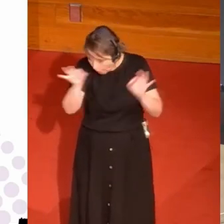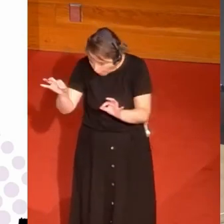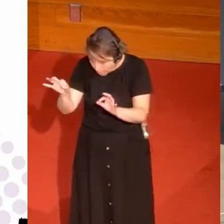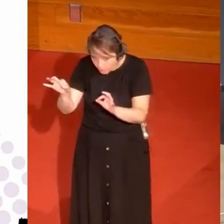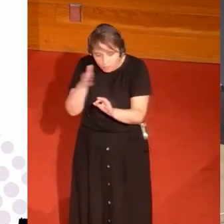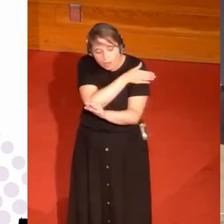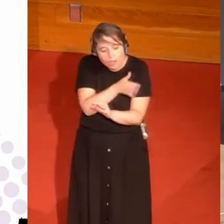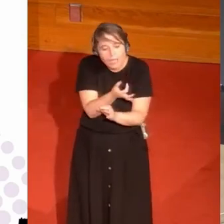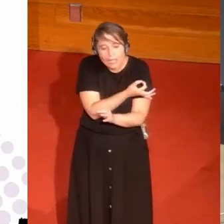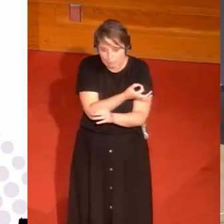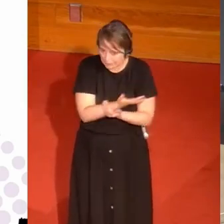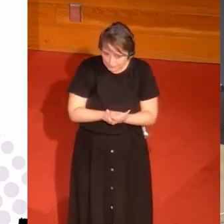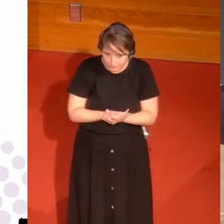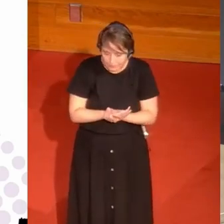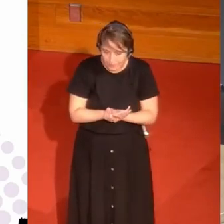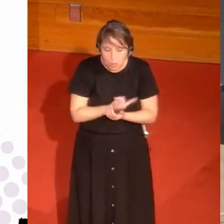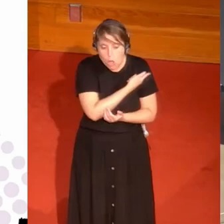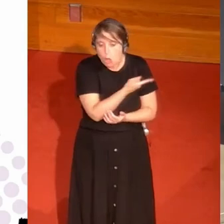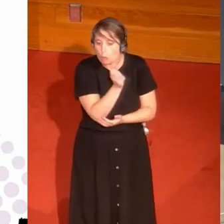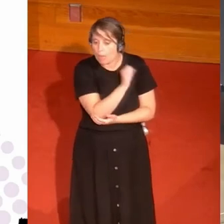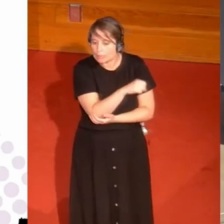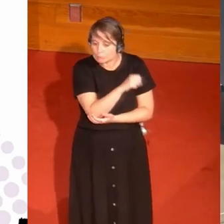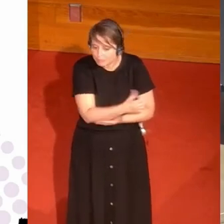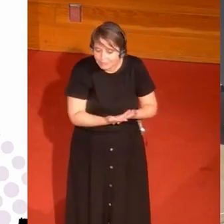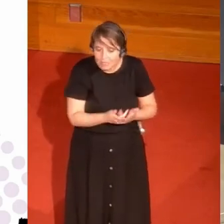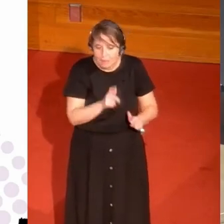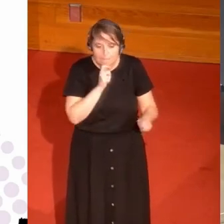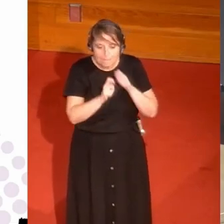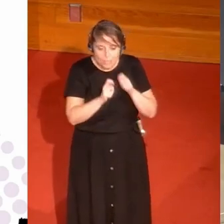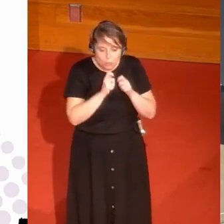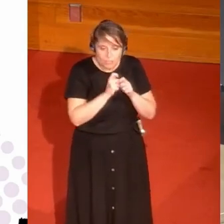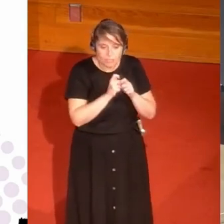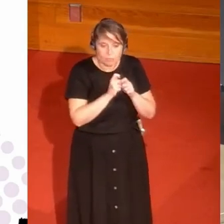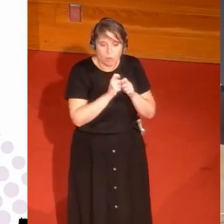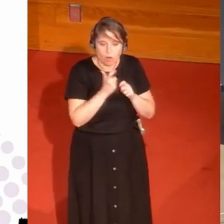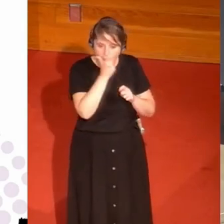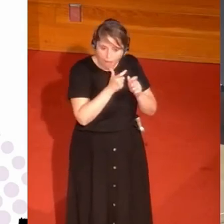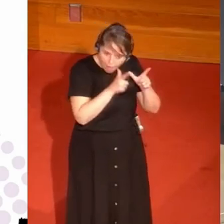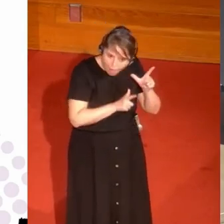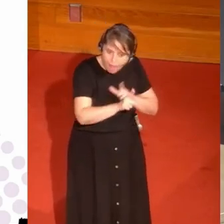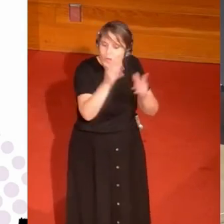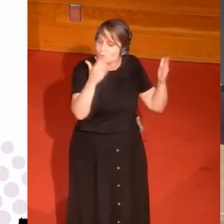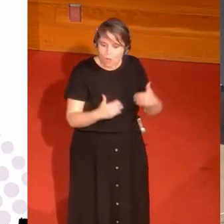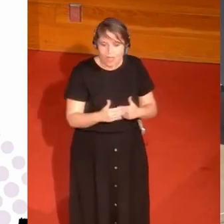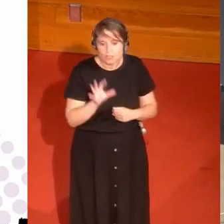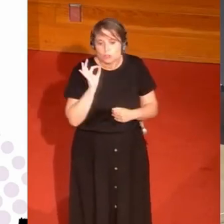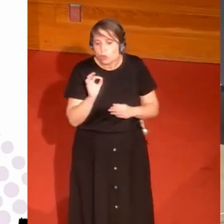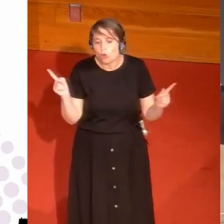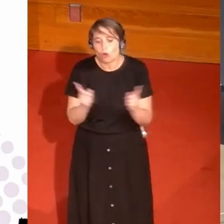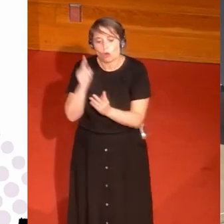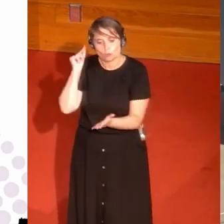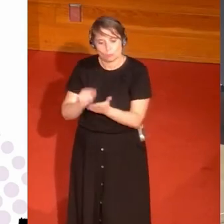e no se hace un seguimiento no no se hace un periodismo de largo aliento una crónica esas